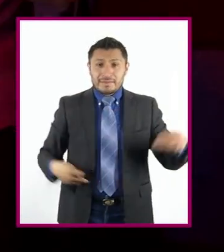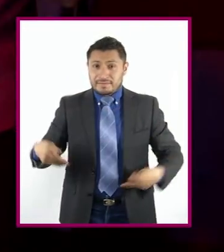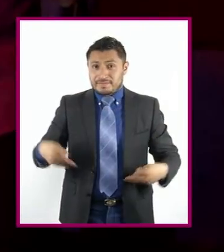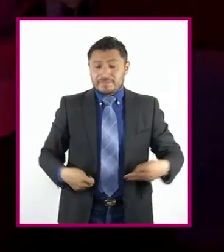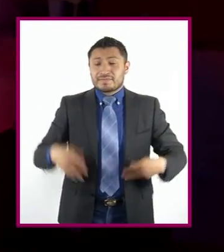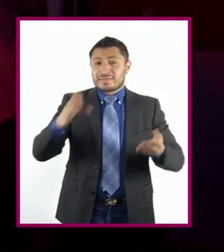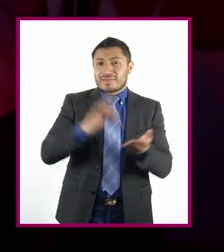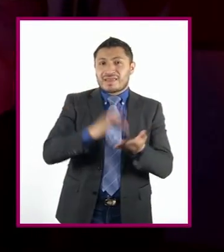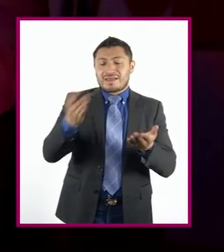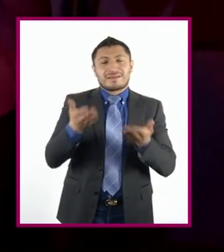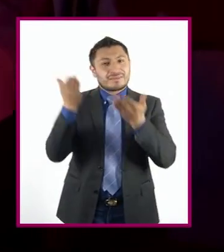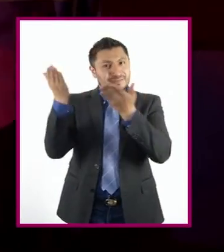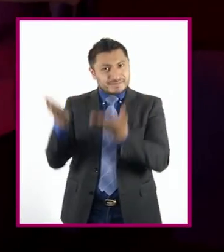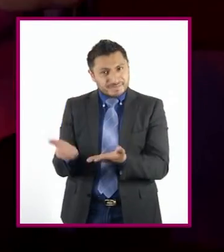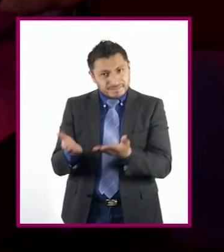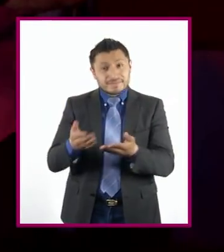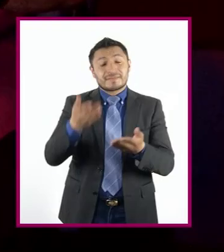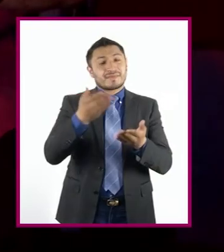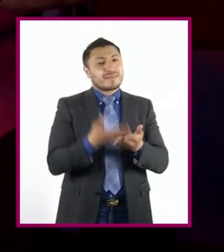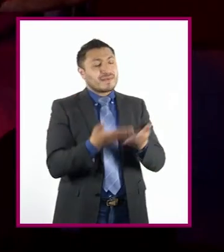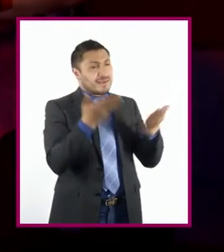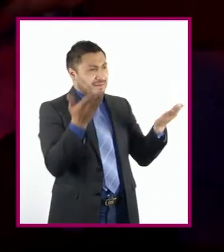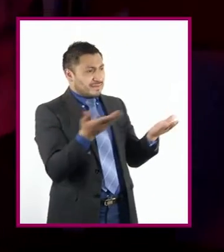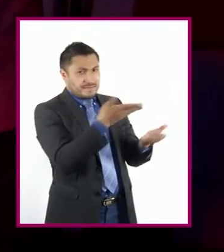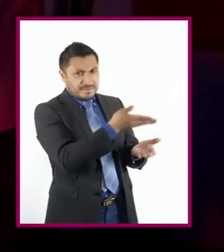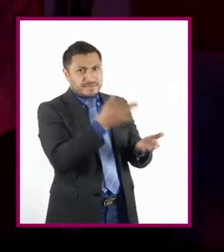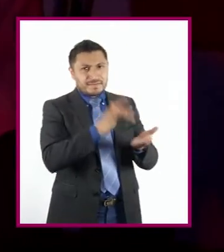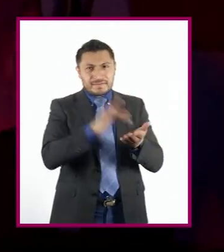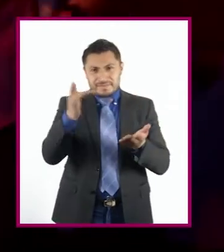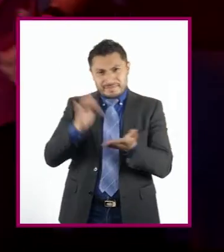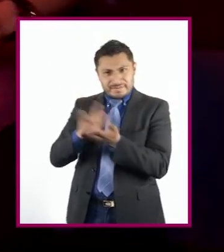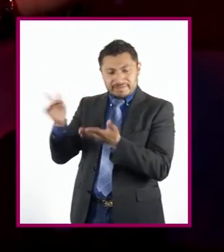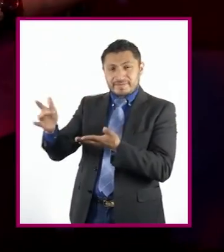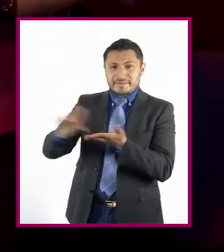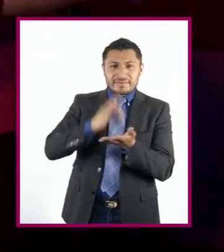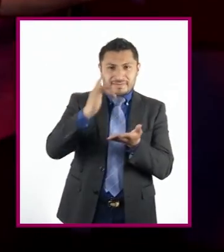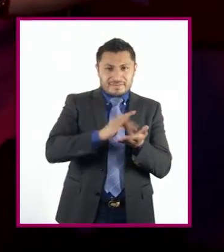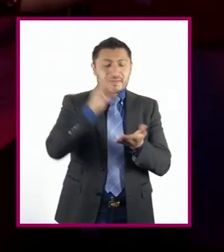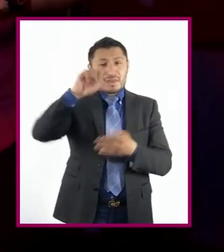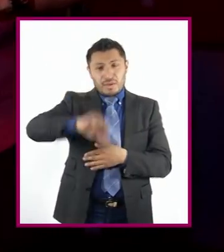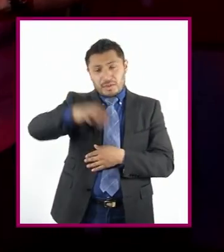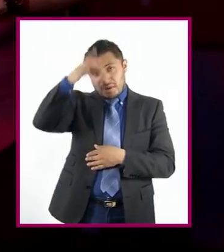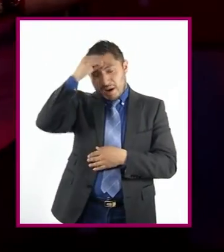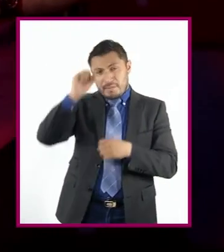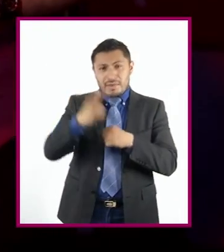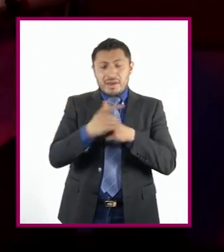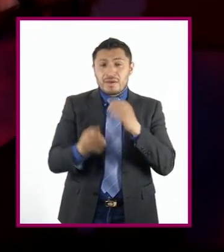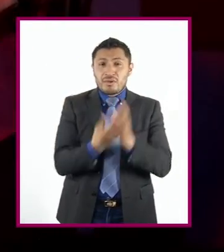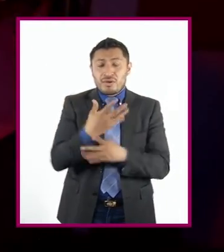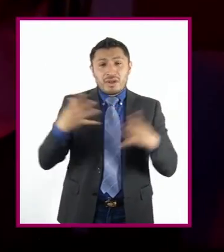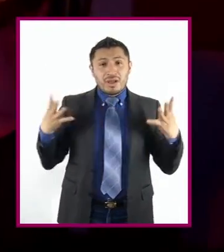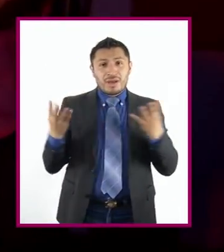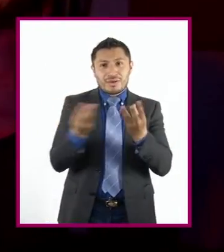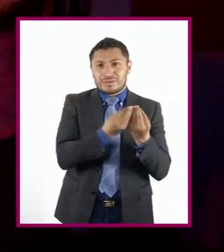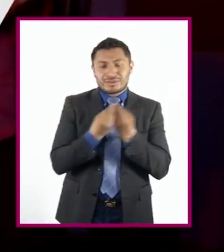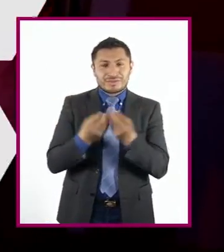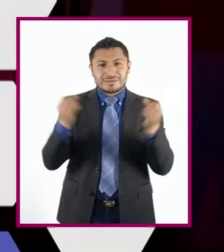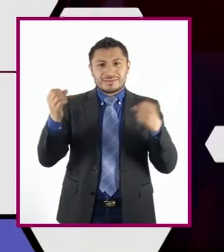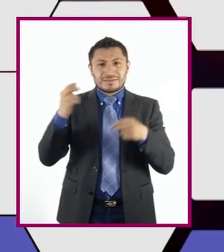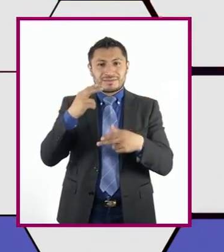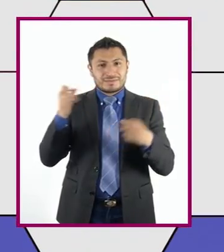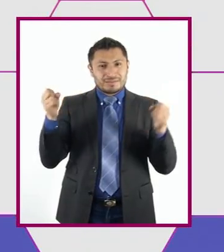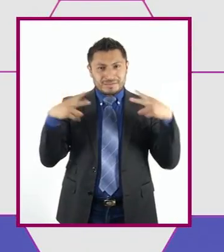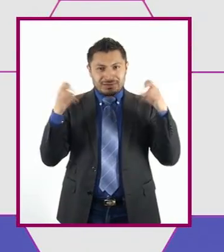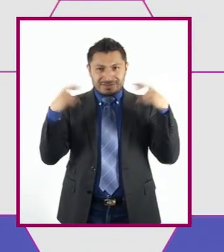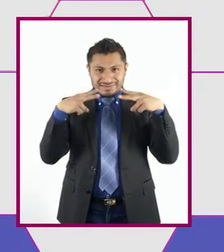Gracias Enrique Rodal y Germán Gastelum por su apoyo. Hemos aprendido algo nuevo juntos. ¡Hasta la próxima!